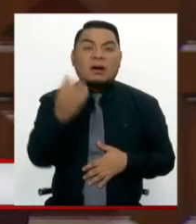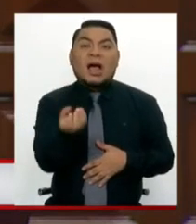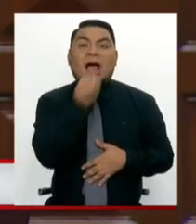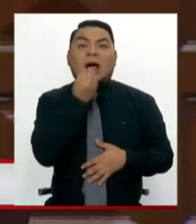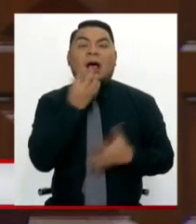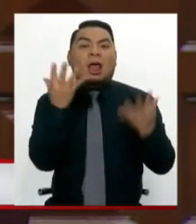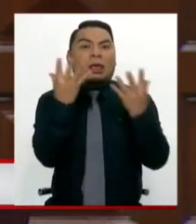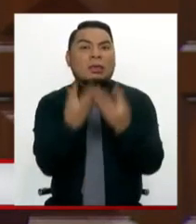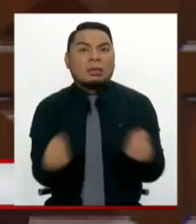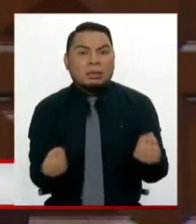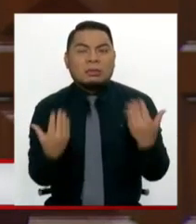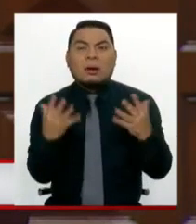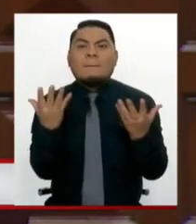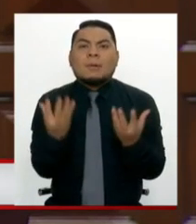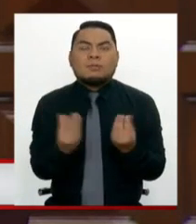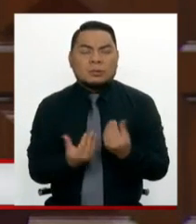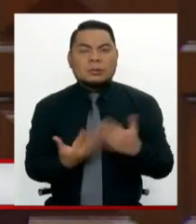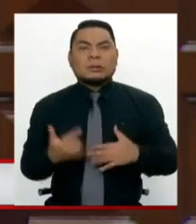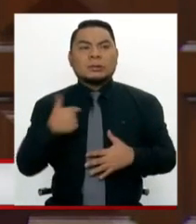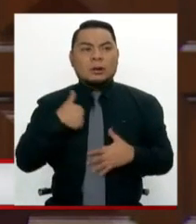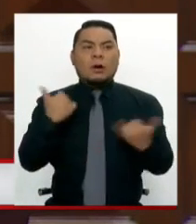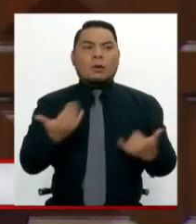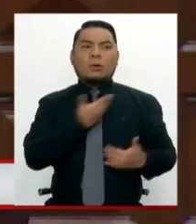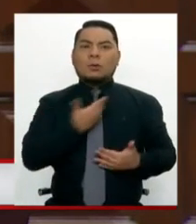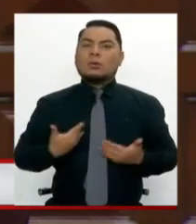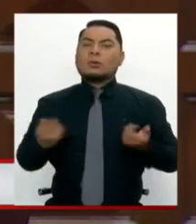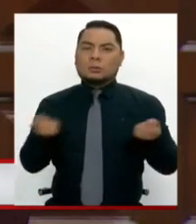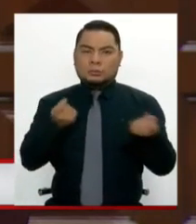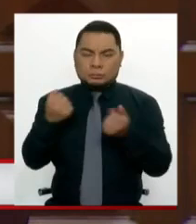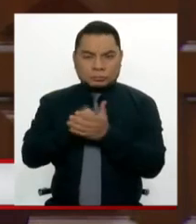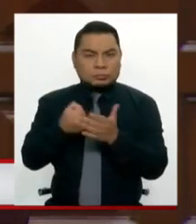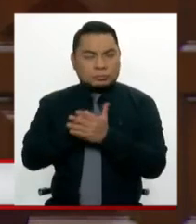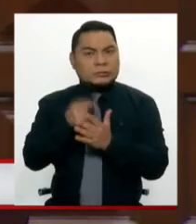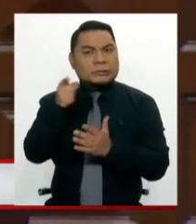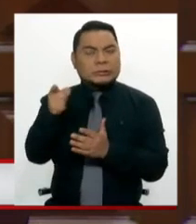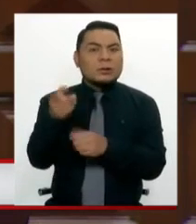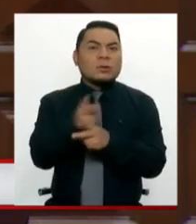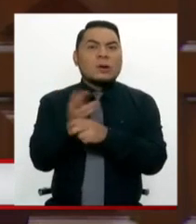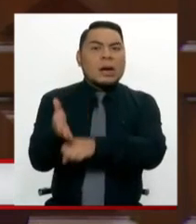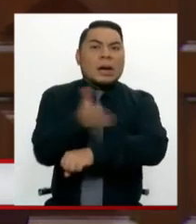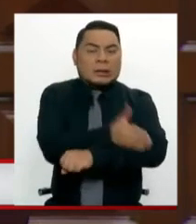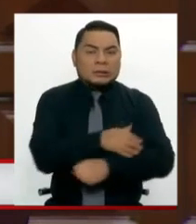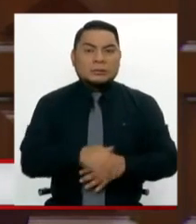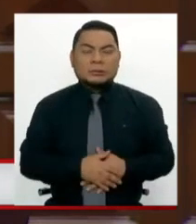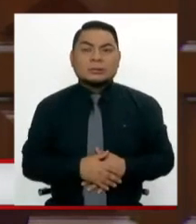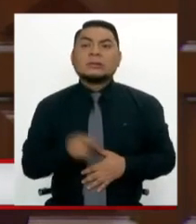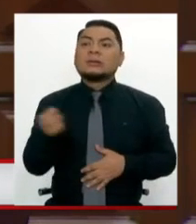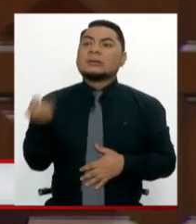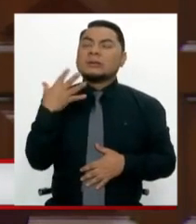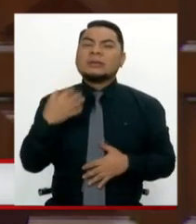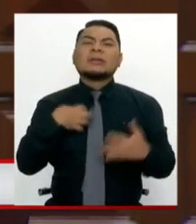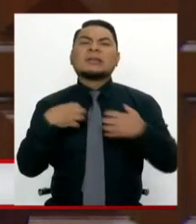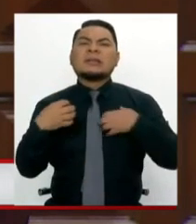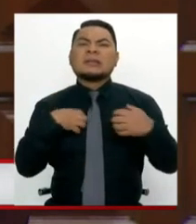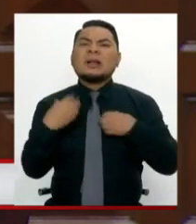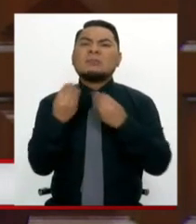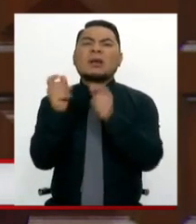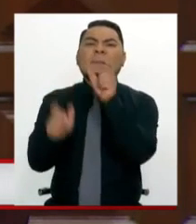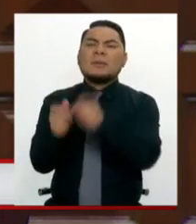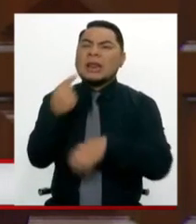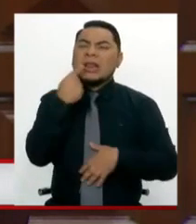lo que sería y es mi mandato gubernamental. desestabilizan y reclaman la vacancia,